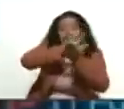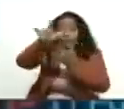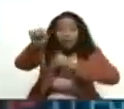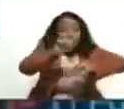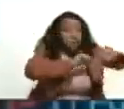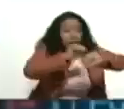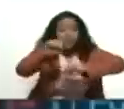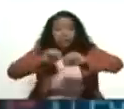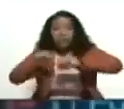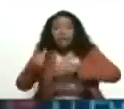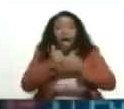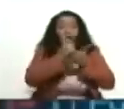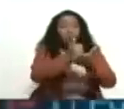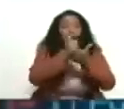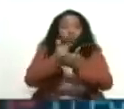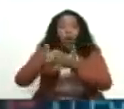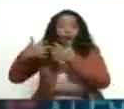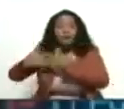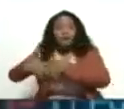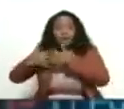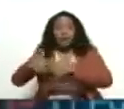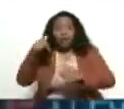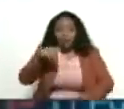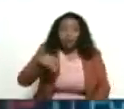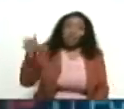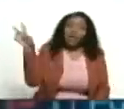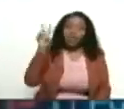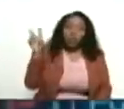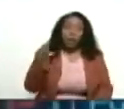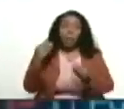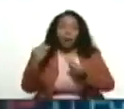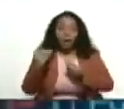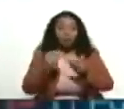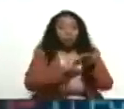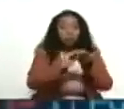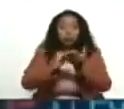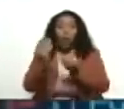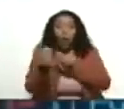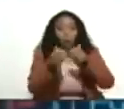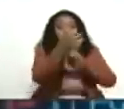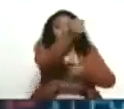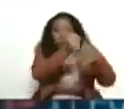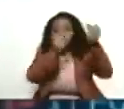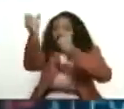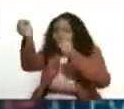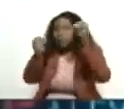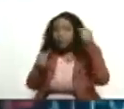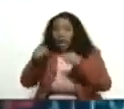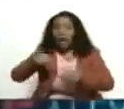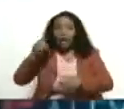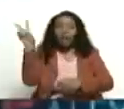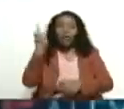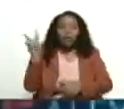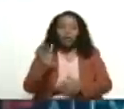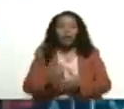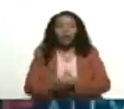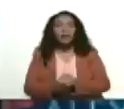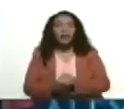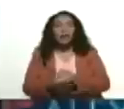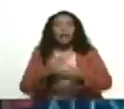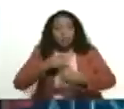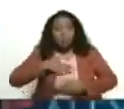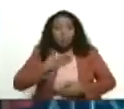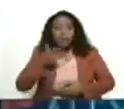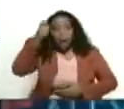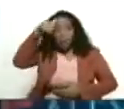nuestras industrias. Estaba buscando comida para que nuestro pueblo pudiera seguir adelante